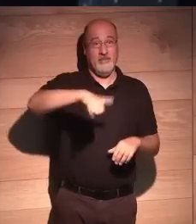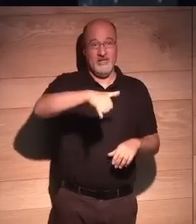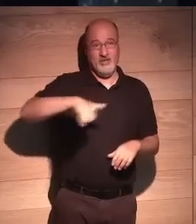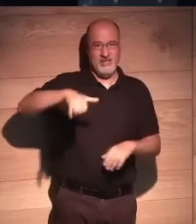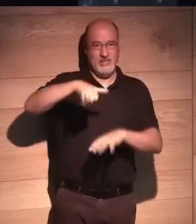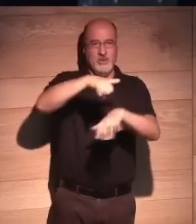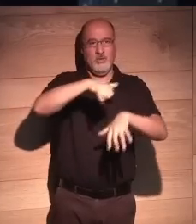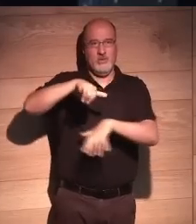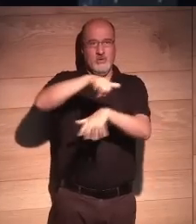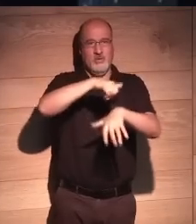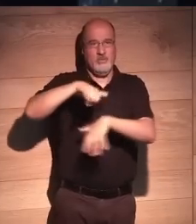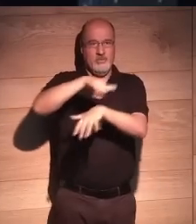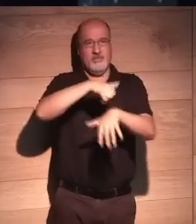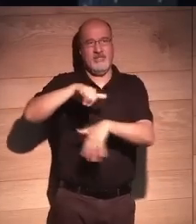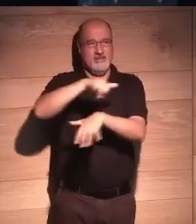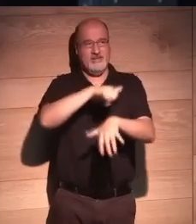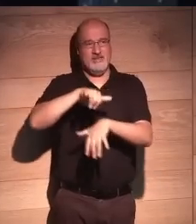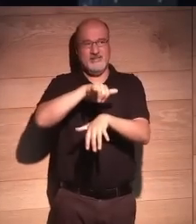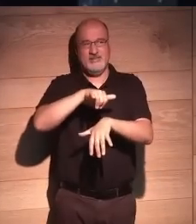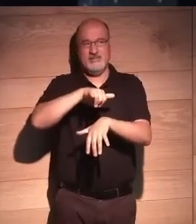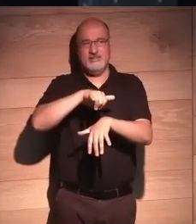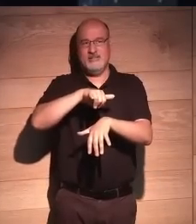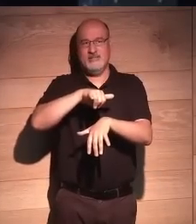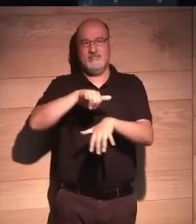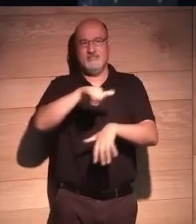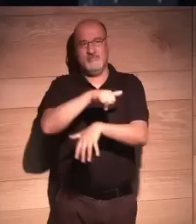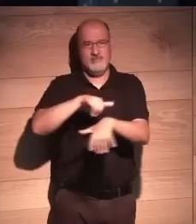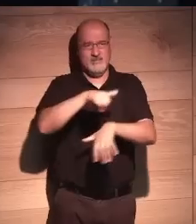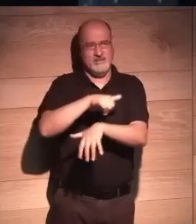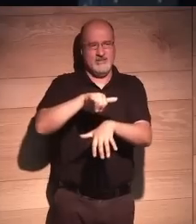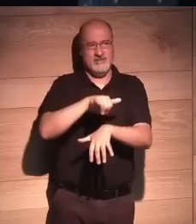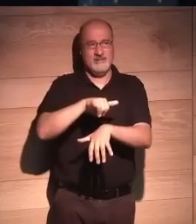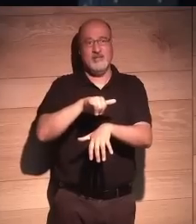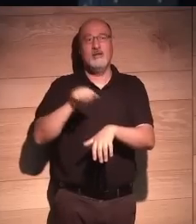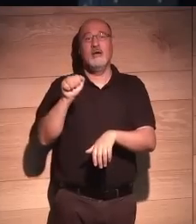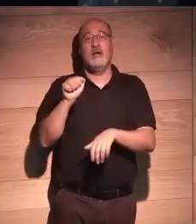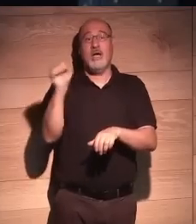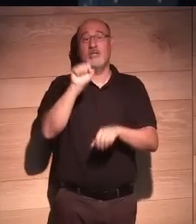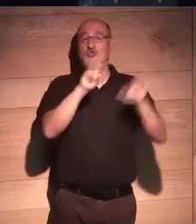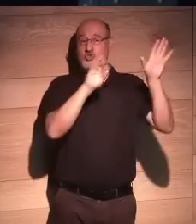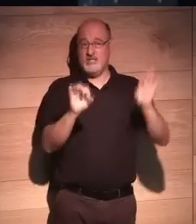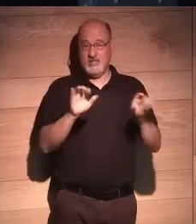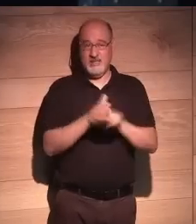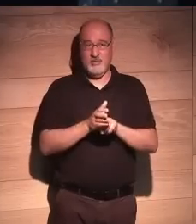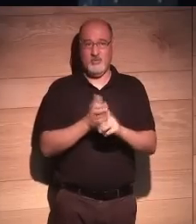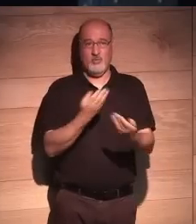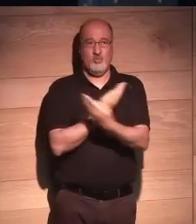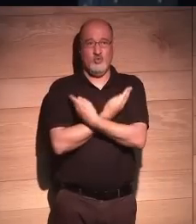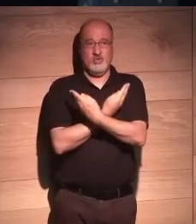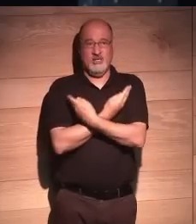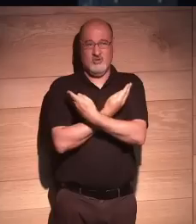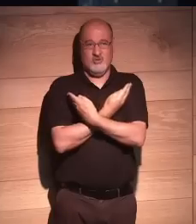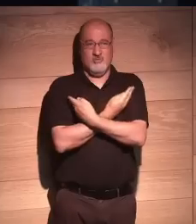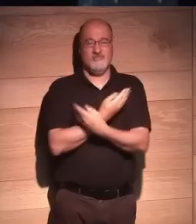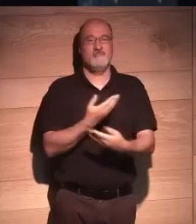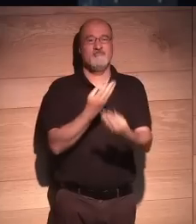dices? Super ¿Pero eso en qué año? ¿Los 80? Bueno, Es broma. sí, pero es que de los Que 80. hemos él dicho pregunta, cualquiera, hemos dicho él cualquiera. pregunta Cualquiera, ¿no? una serie de